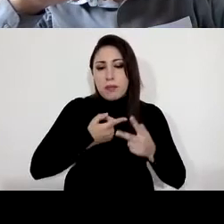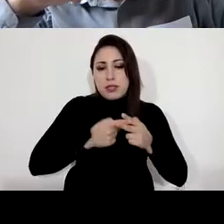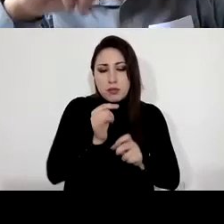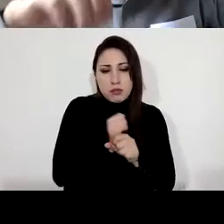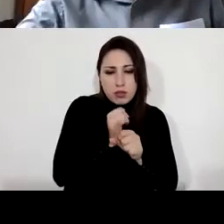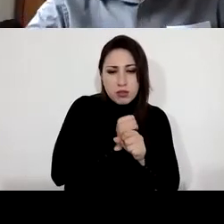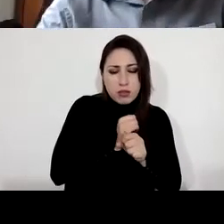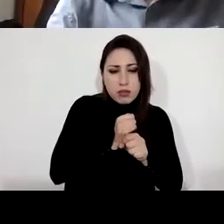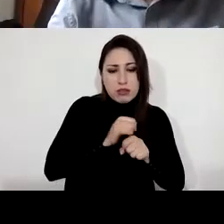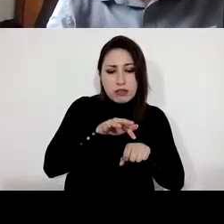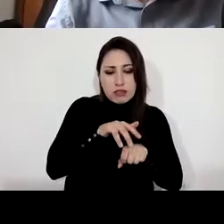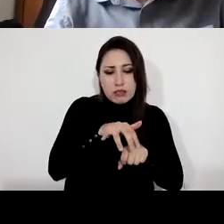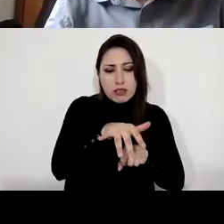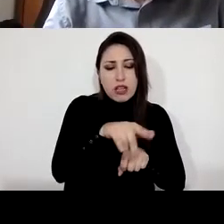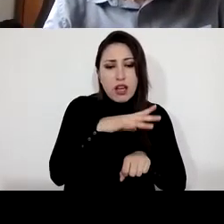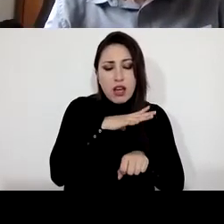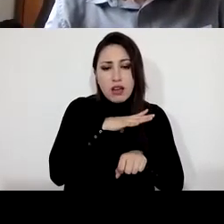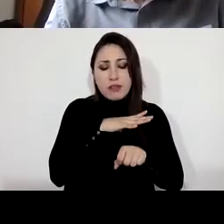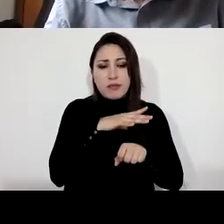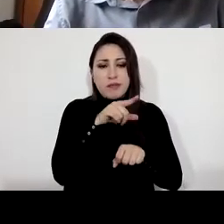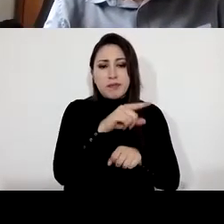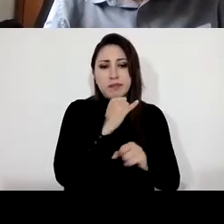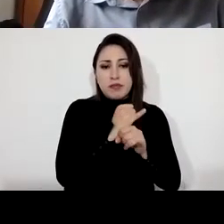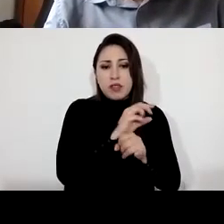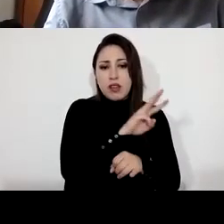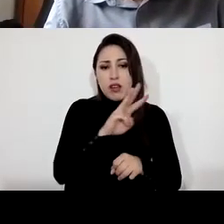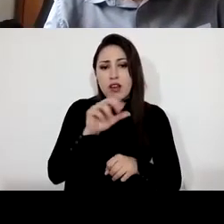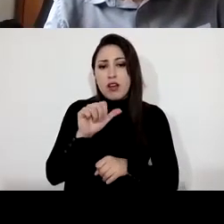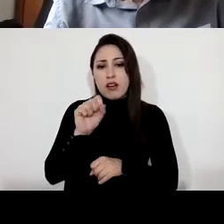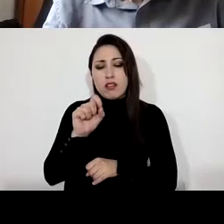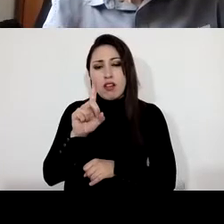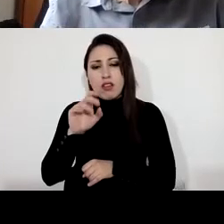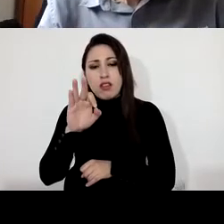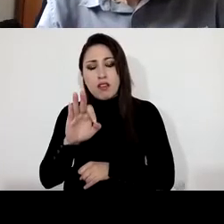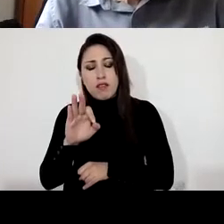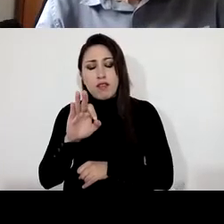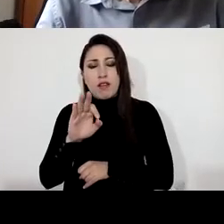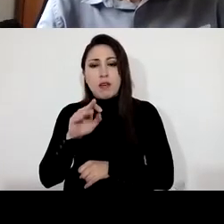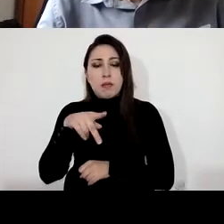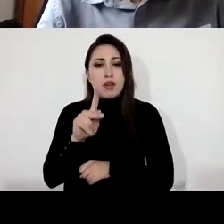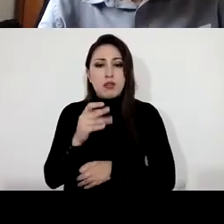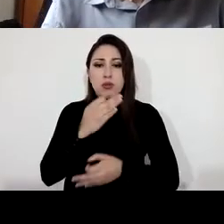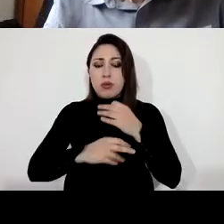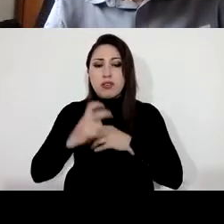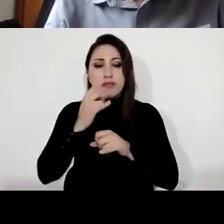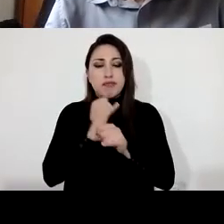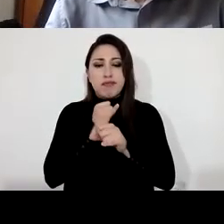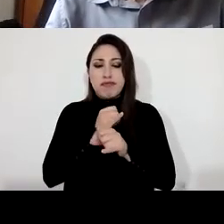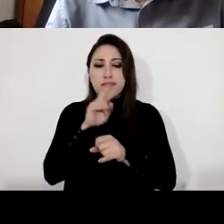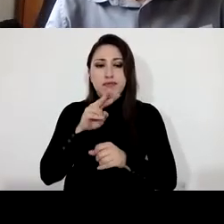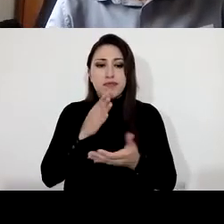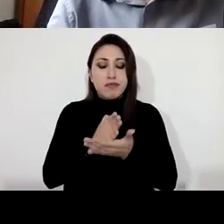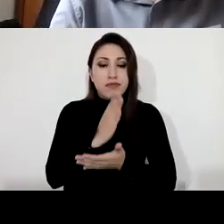en los sitios de la Asamblea Legislativa, pero desafortunadamente están deshabilitados.